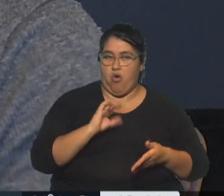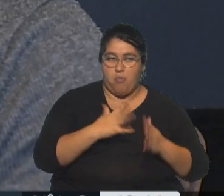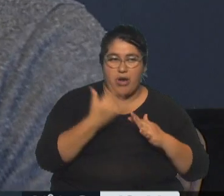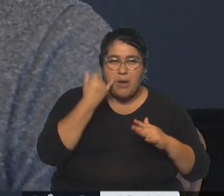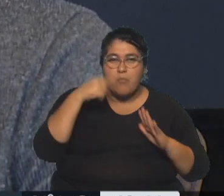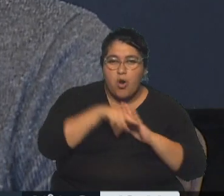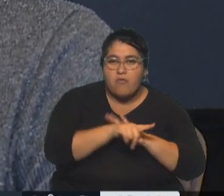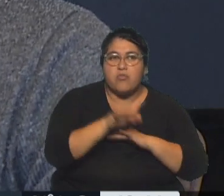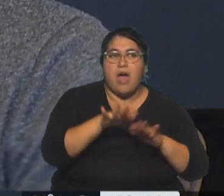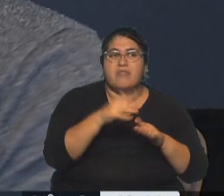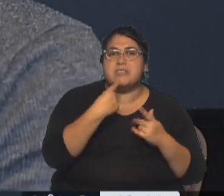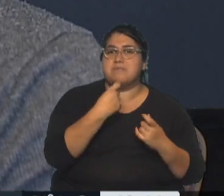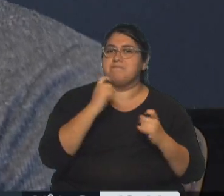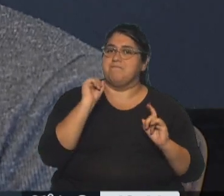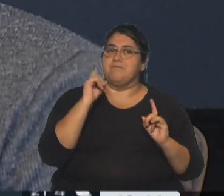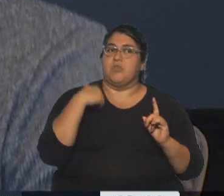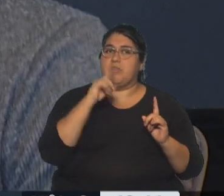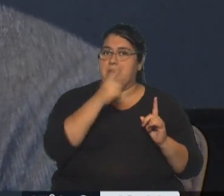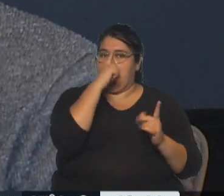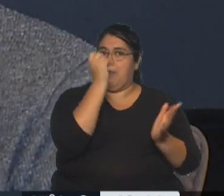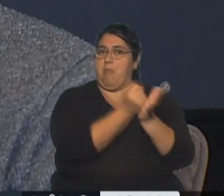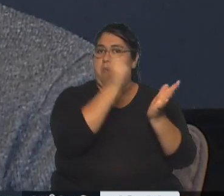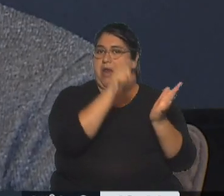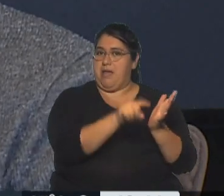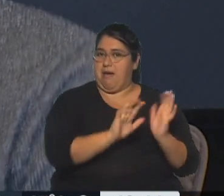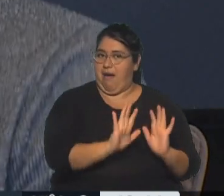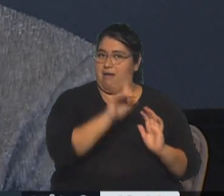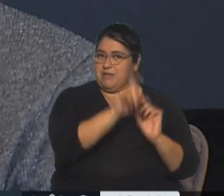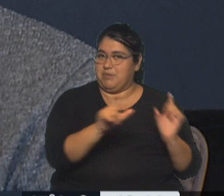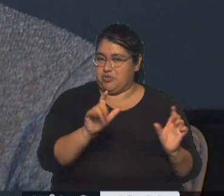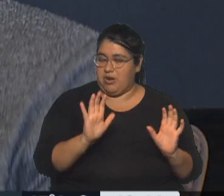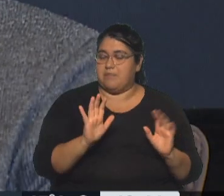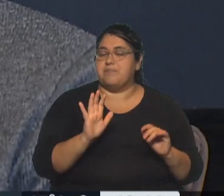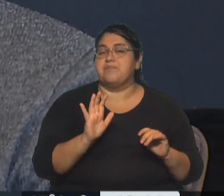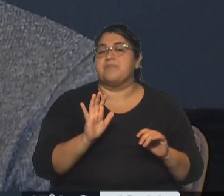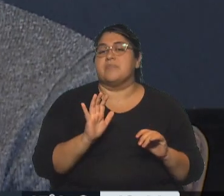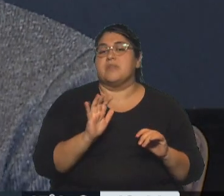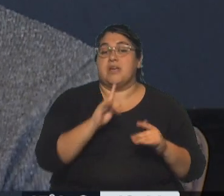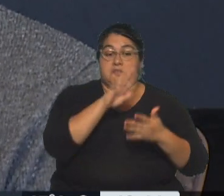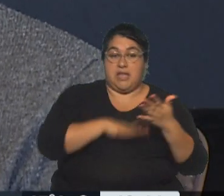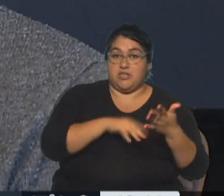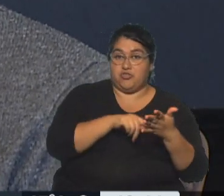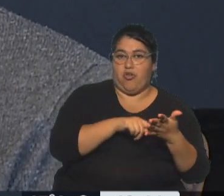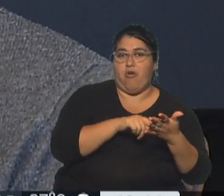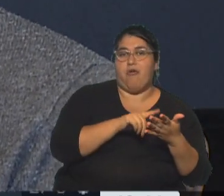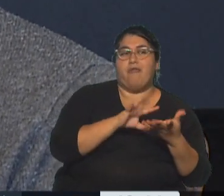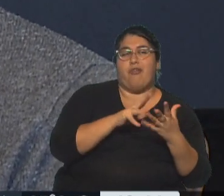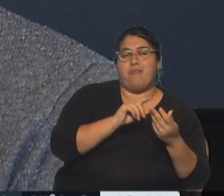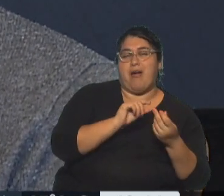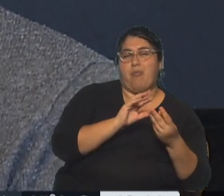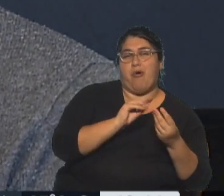muchas veces se invisibiliza y se estigmatiza también. Entonces el texto, a través del canal del humor, porque tiene mucho